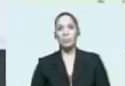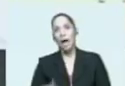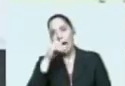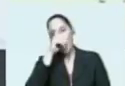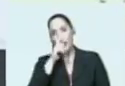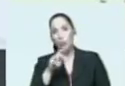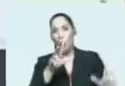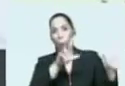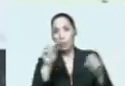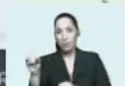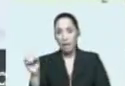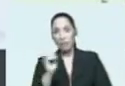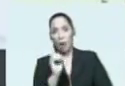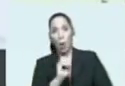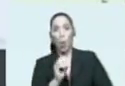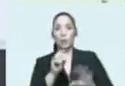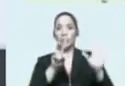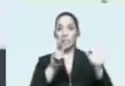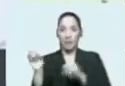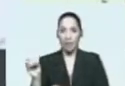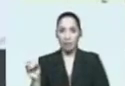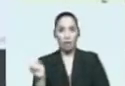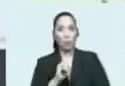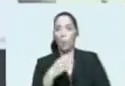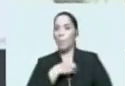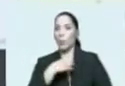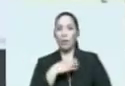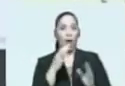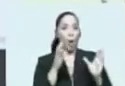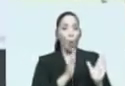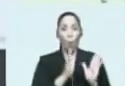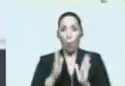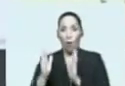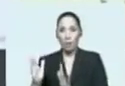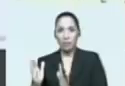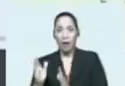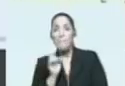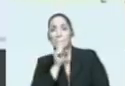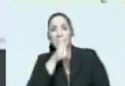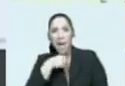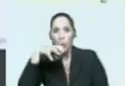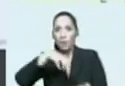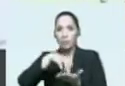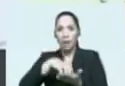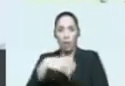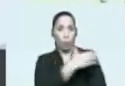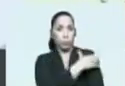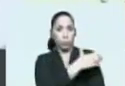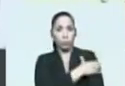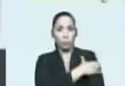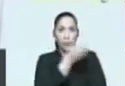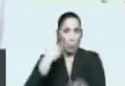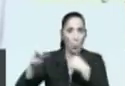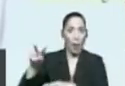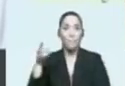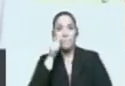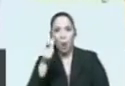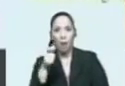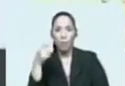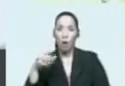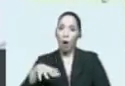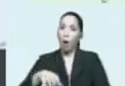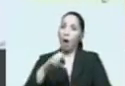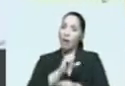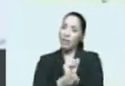no pudieron organizar un movimiento estudiantil nacional porque el viejo estado controlada por las élites traidoras al pueblo de tenían